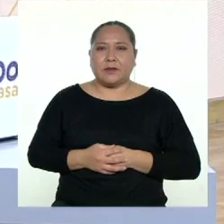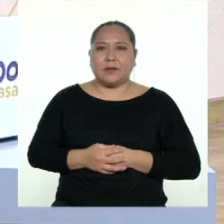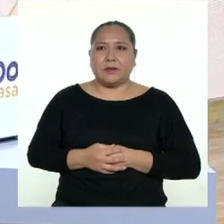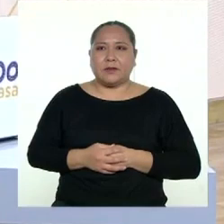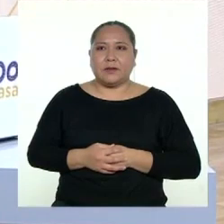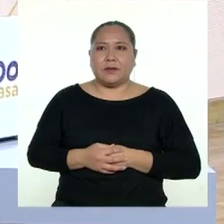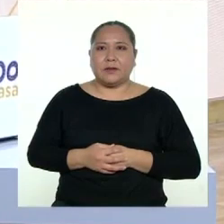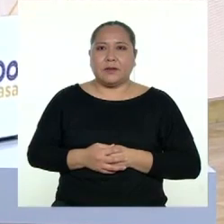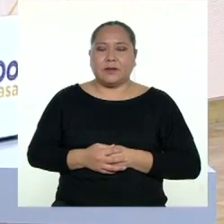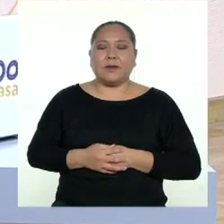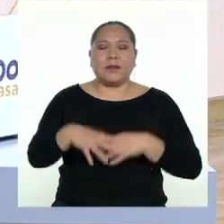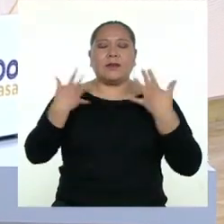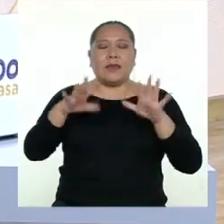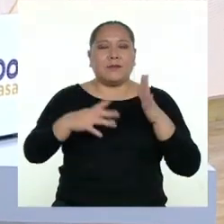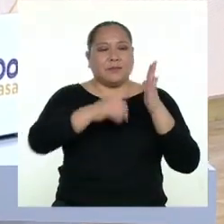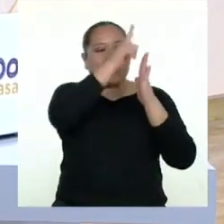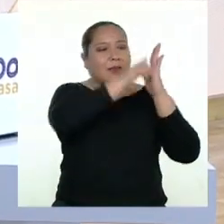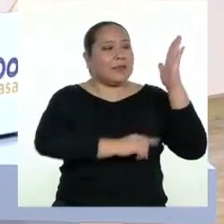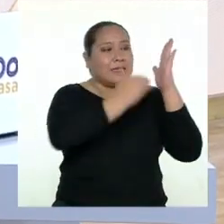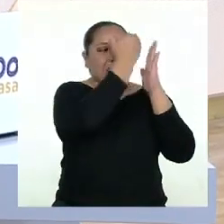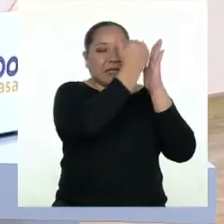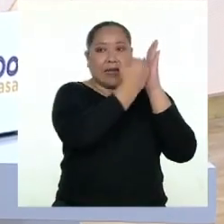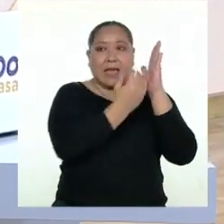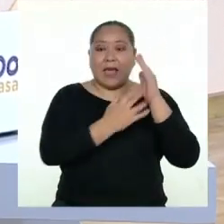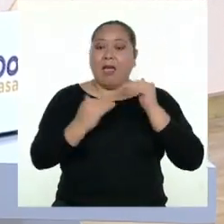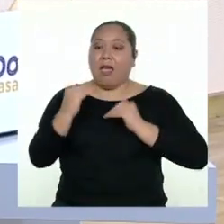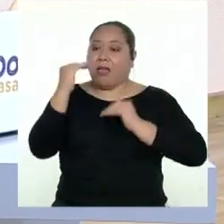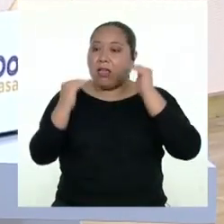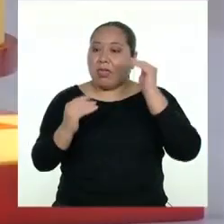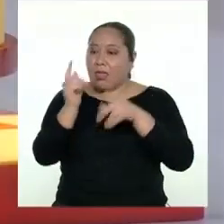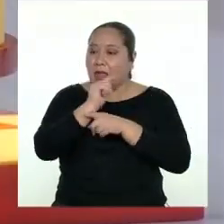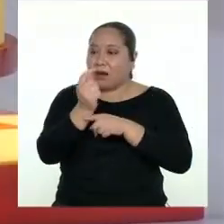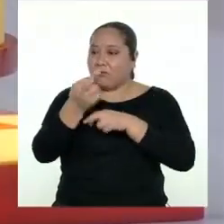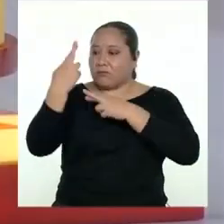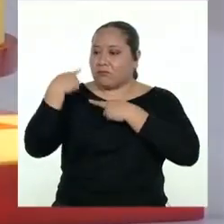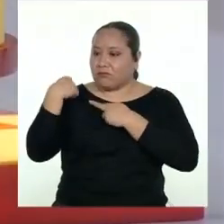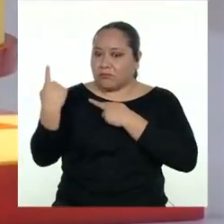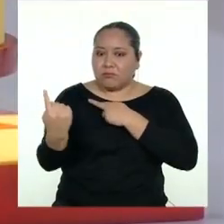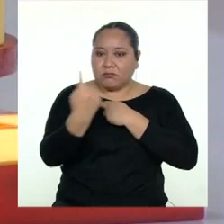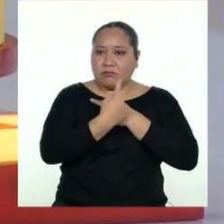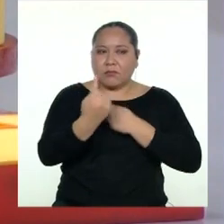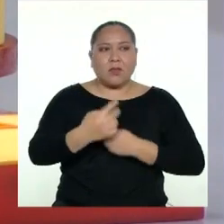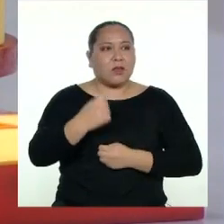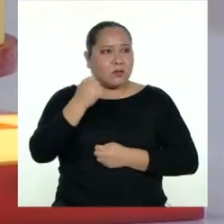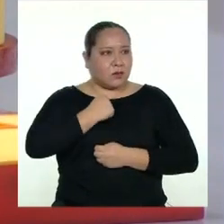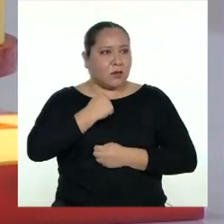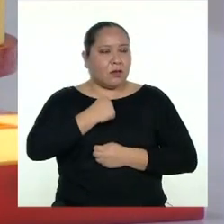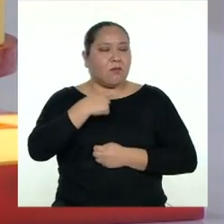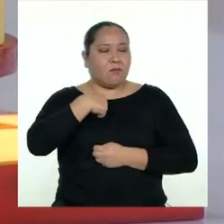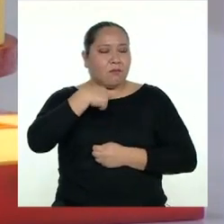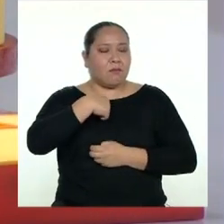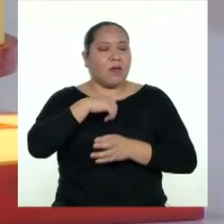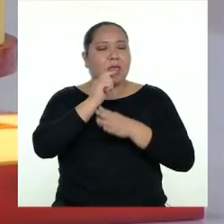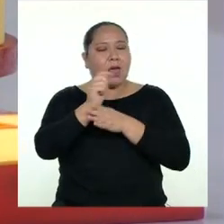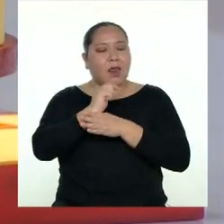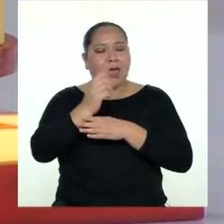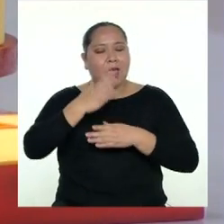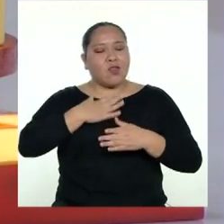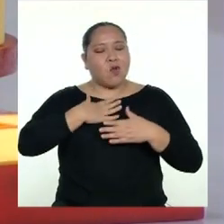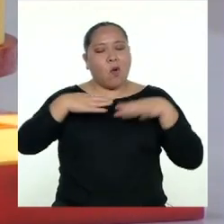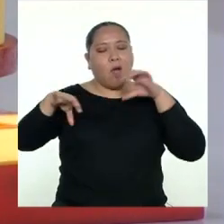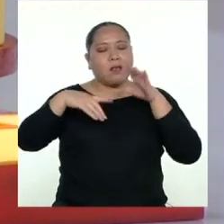¡Oye! ¡Había que dividir las tareas equitativamente! ¡Claro! ¡Mi tarea fue hacer la lista